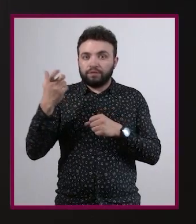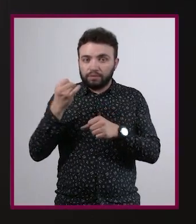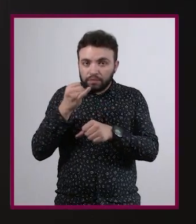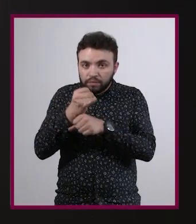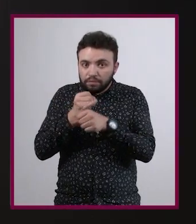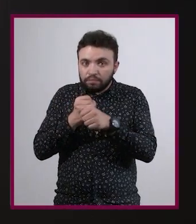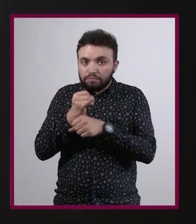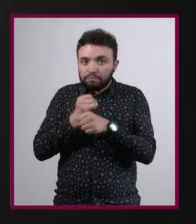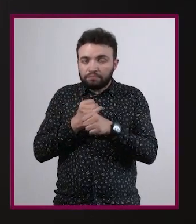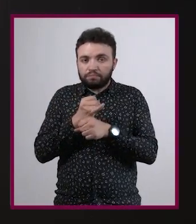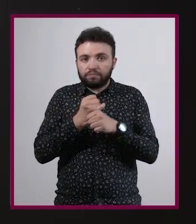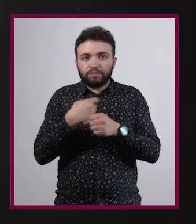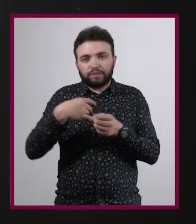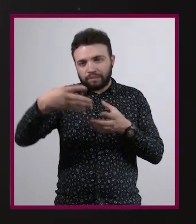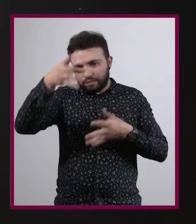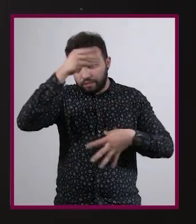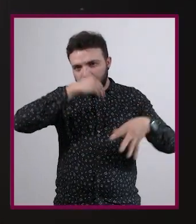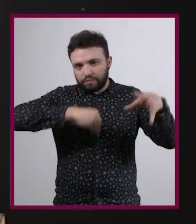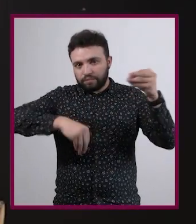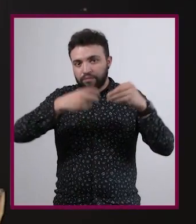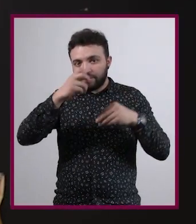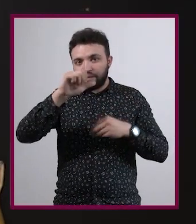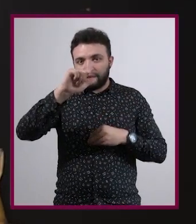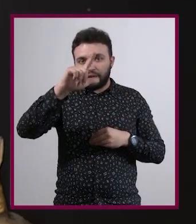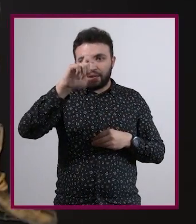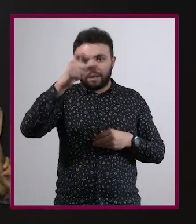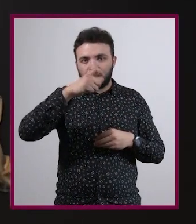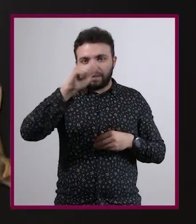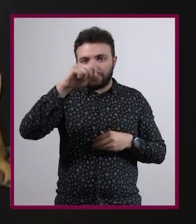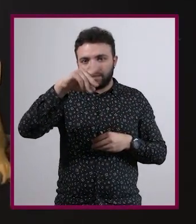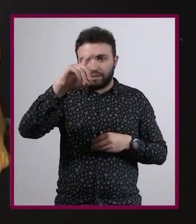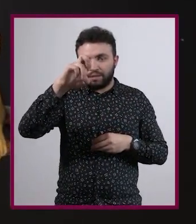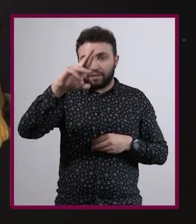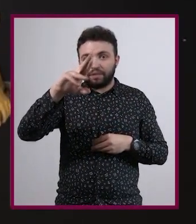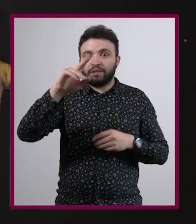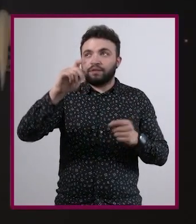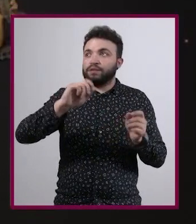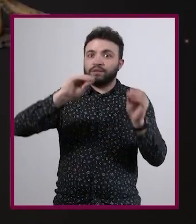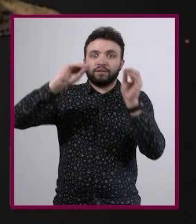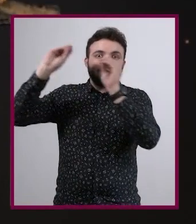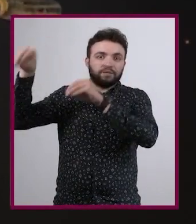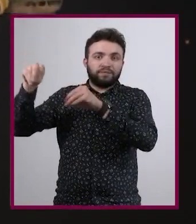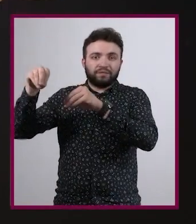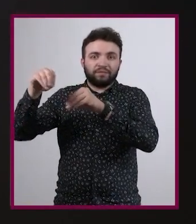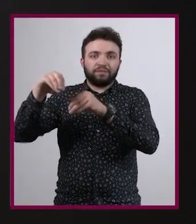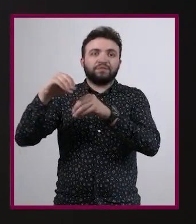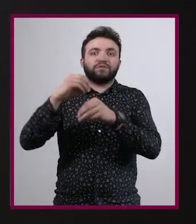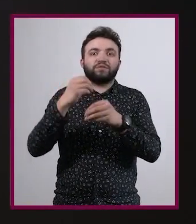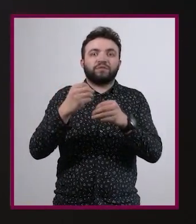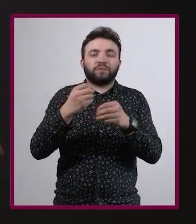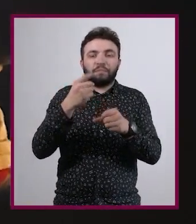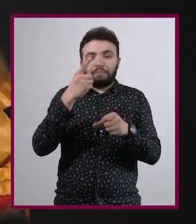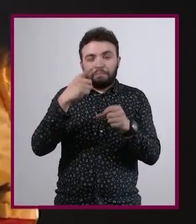aprendí que Alexander von Humboldt llevó al ajolote por primera vez a Europa. Entonces quise hacer un